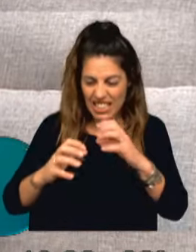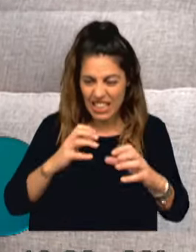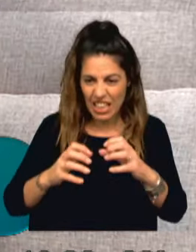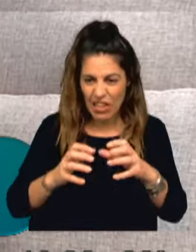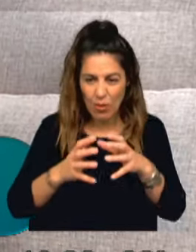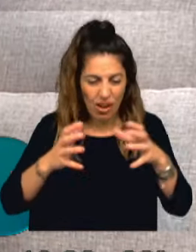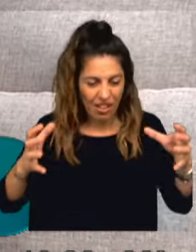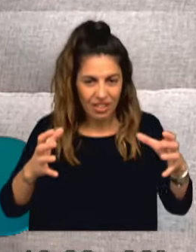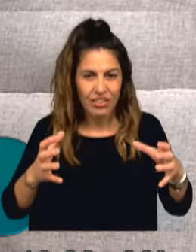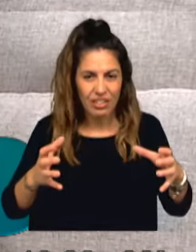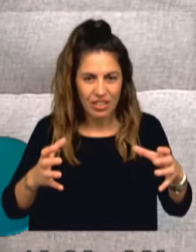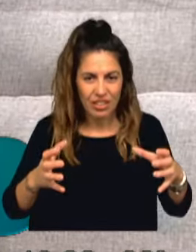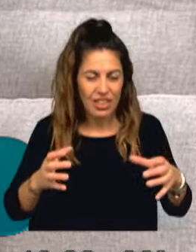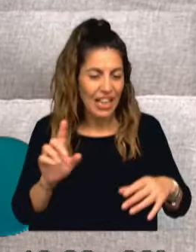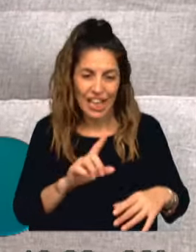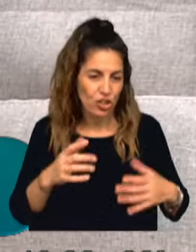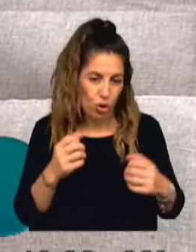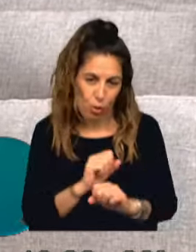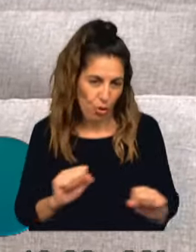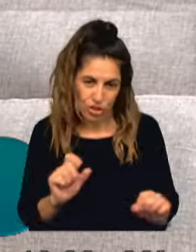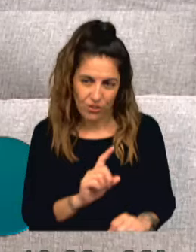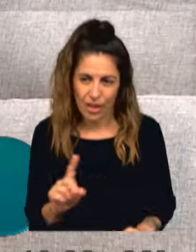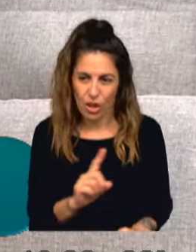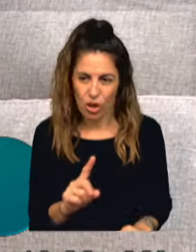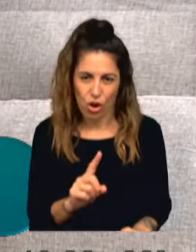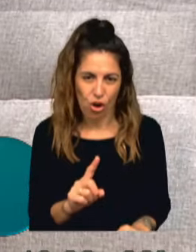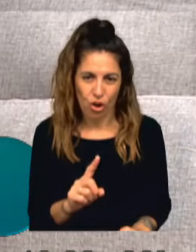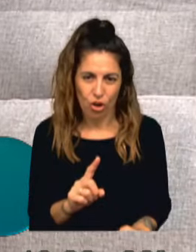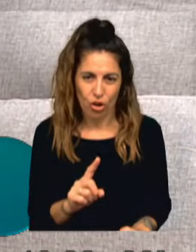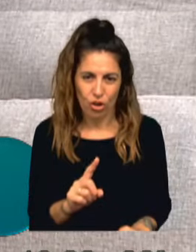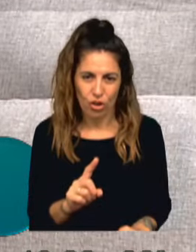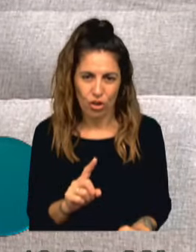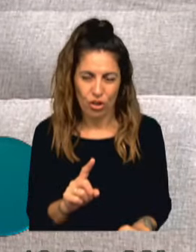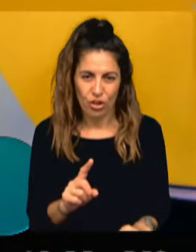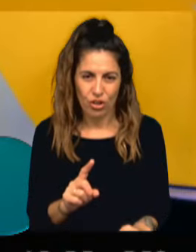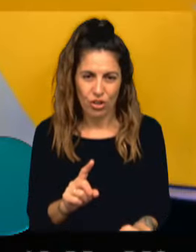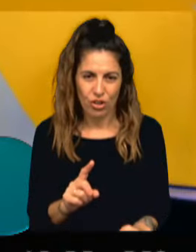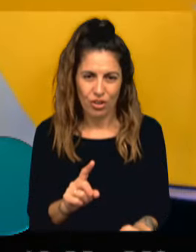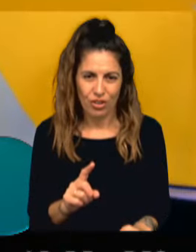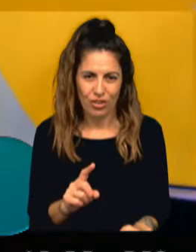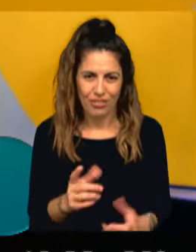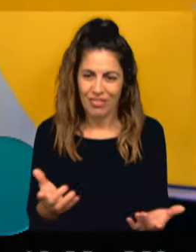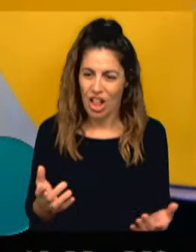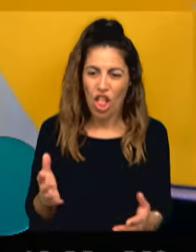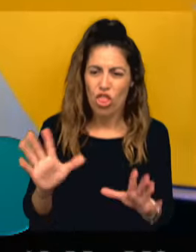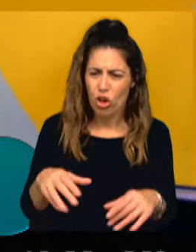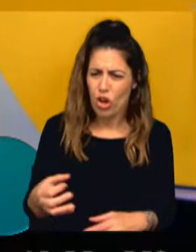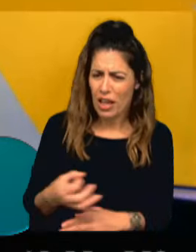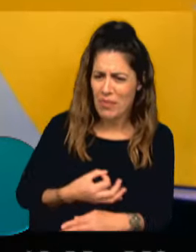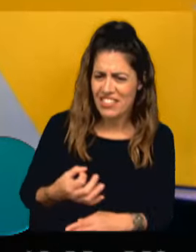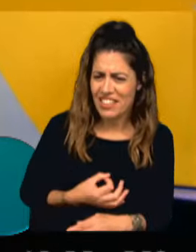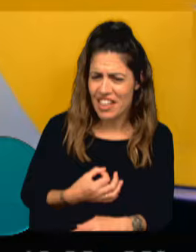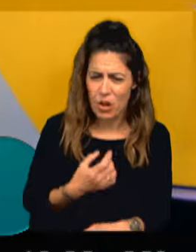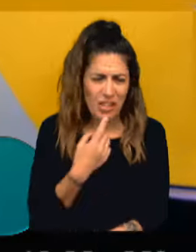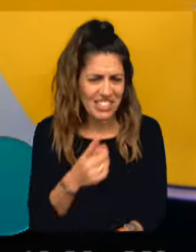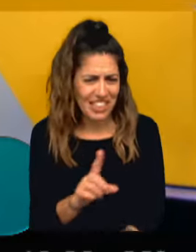realidad eso es no no no es posible uno no no no se no se juntan tipo atopias todo lo que me enseñaron tod Sí pero